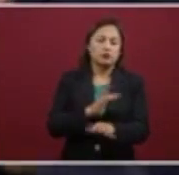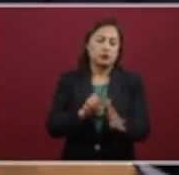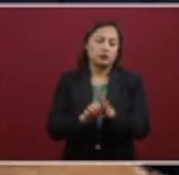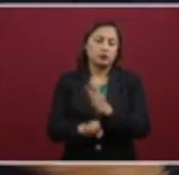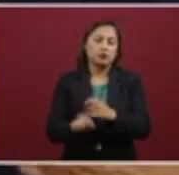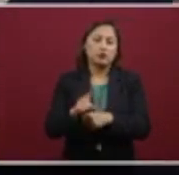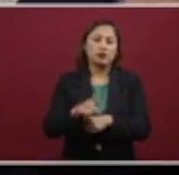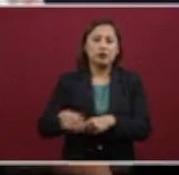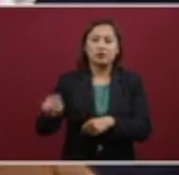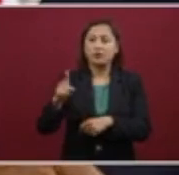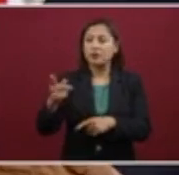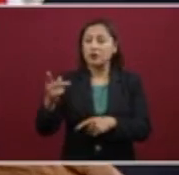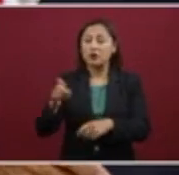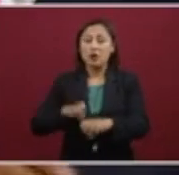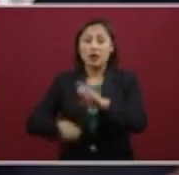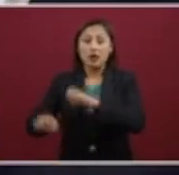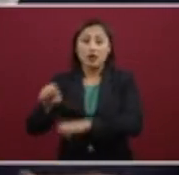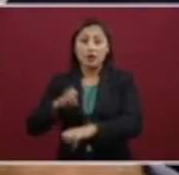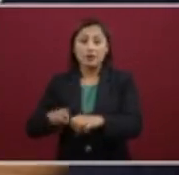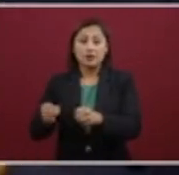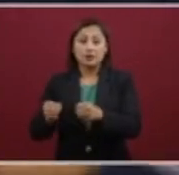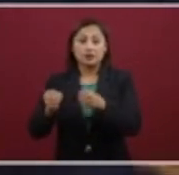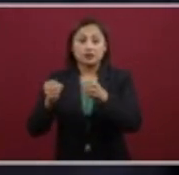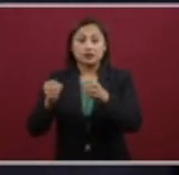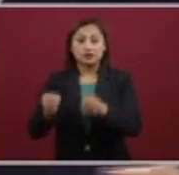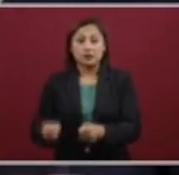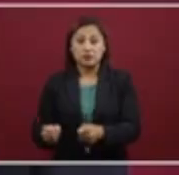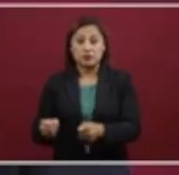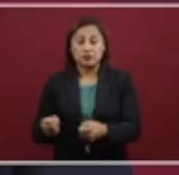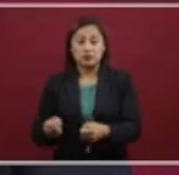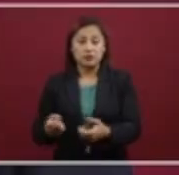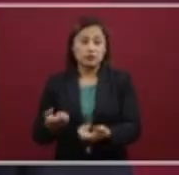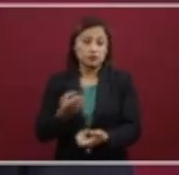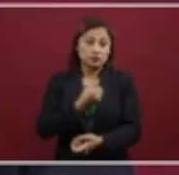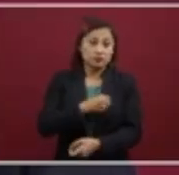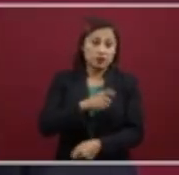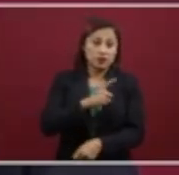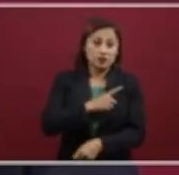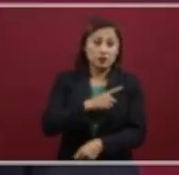dejaron de tener ingresos por este concepto,